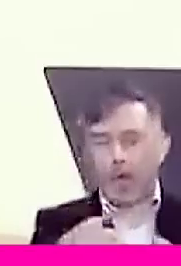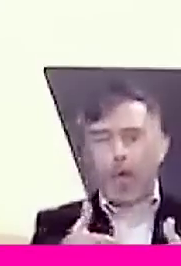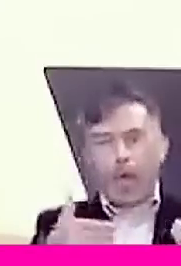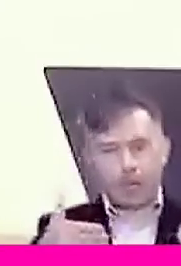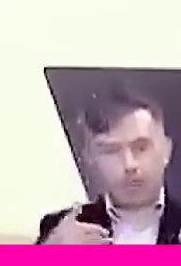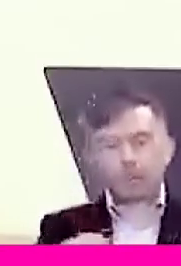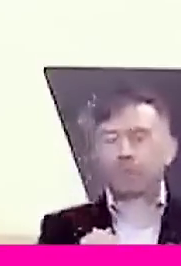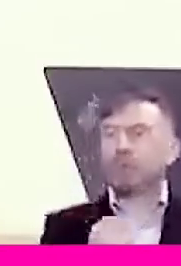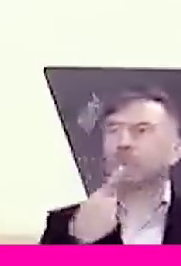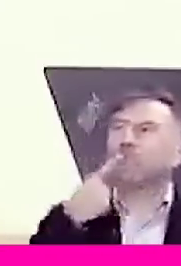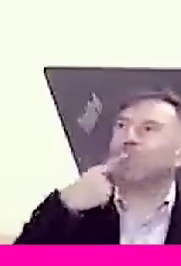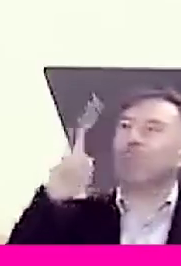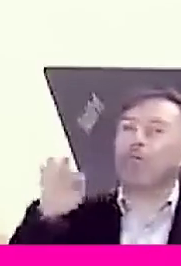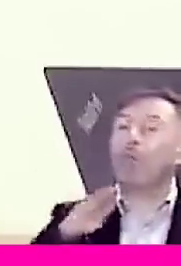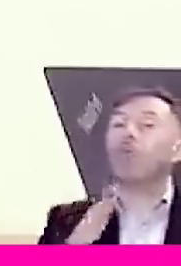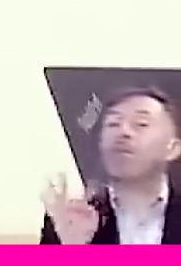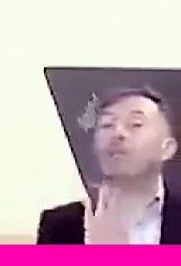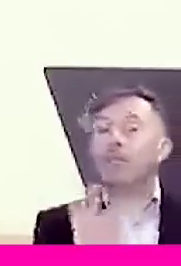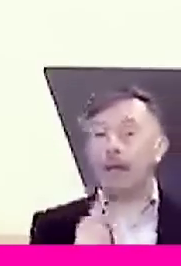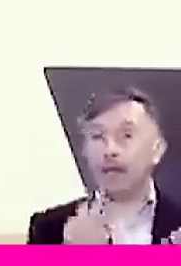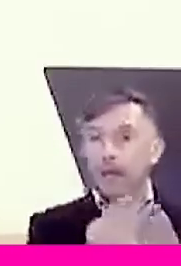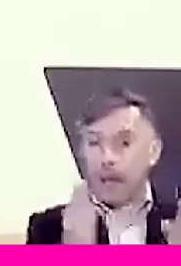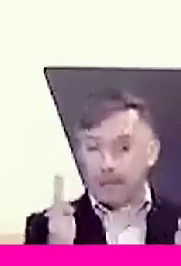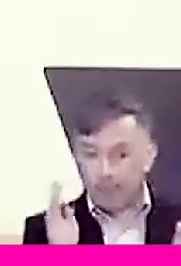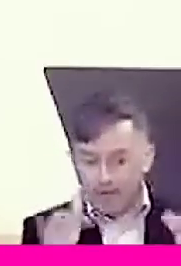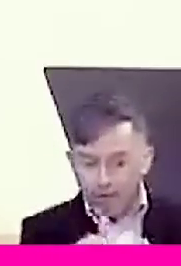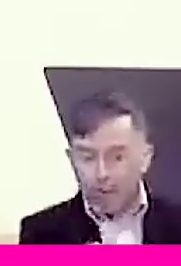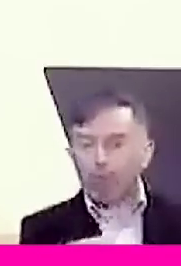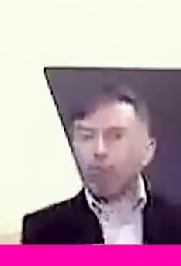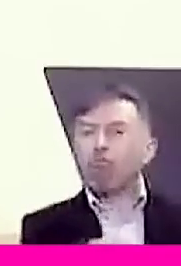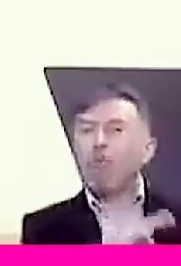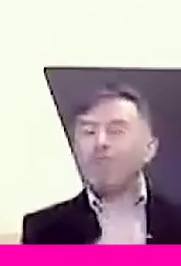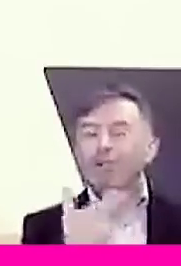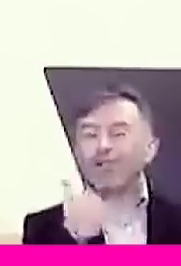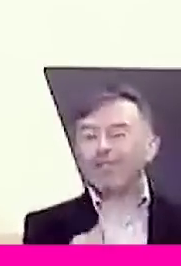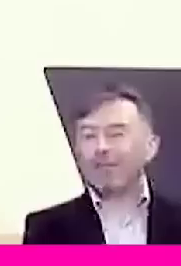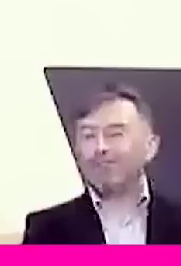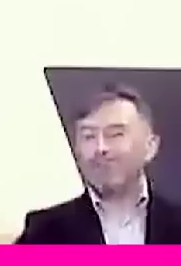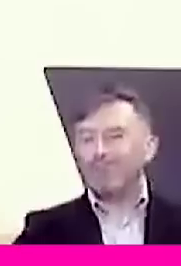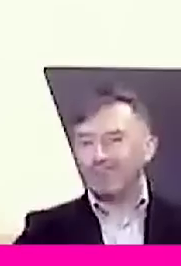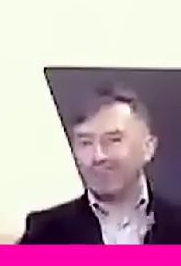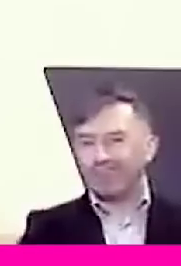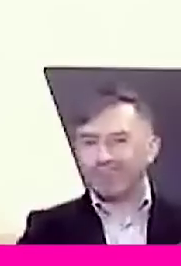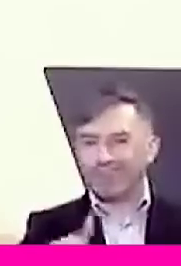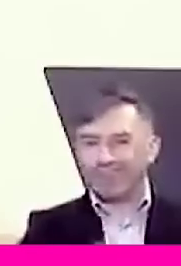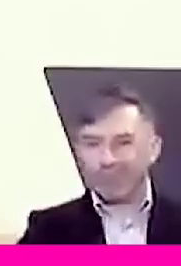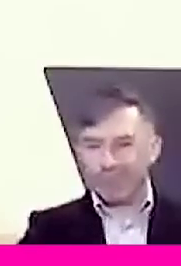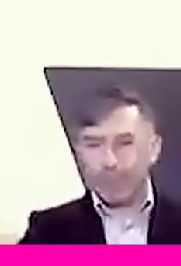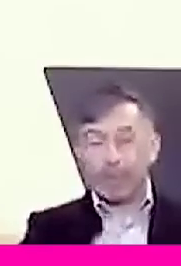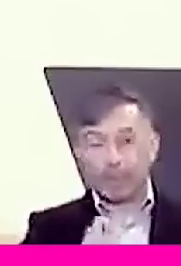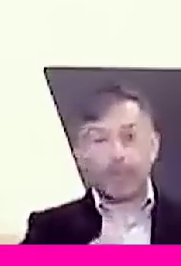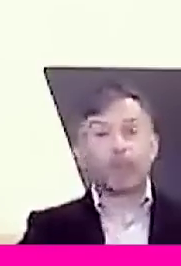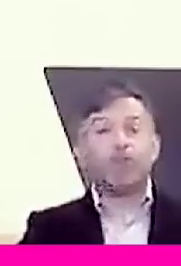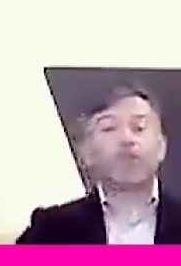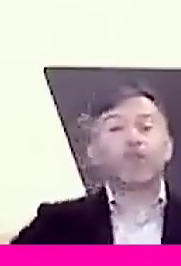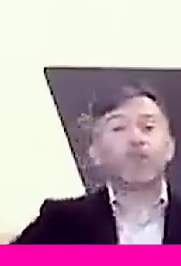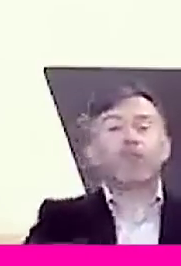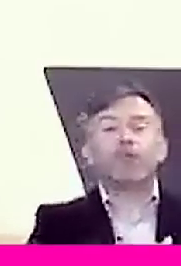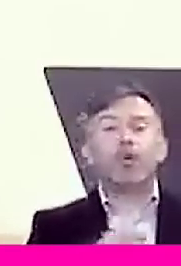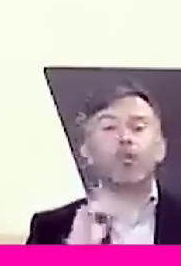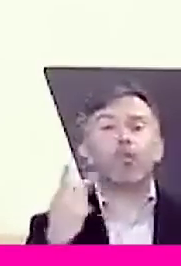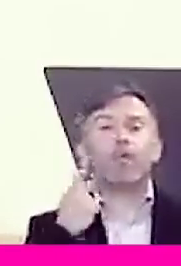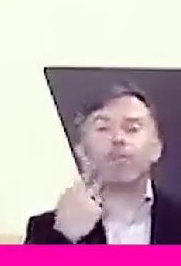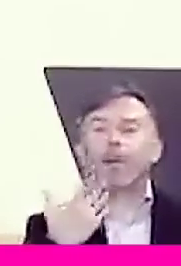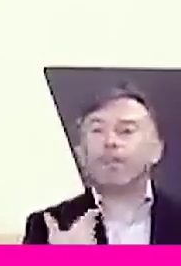incluso potenciales nulidades de votación en casilla pondrían en riesgo pues la estabilidad política y la gobernabilidad